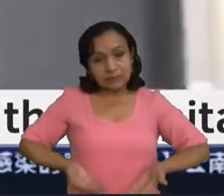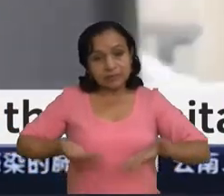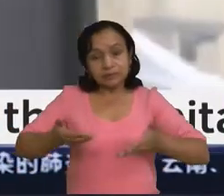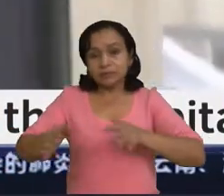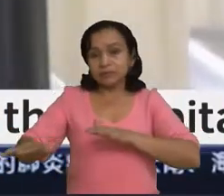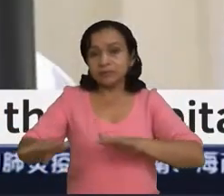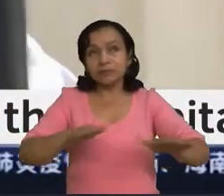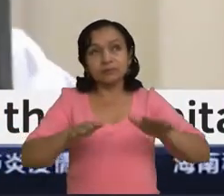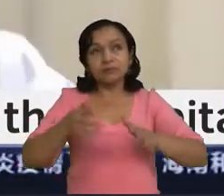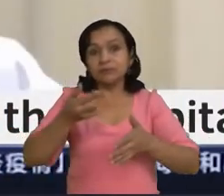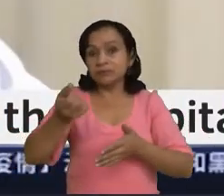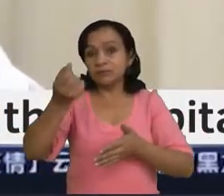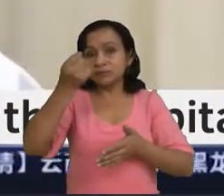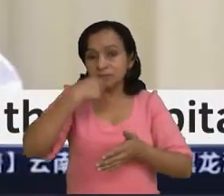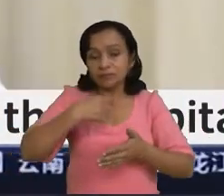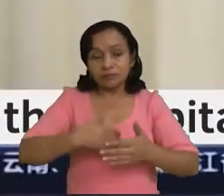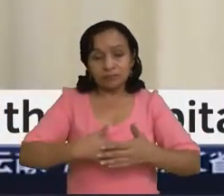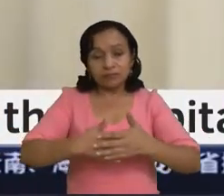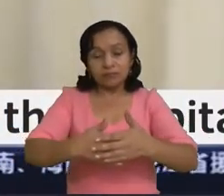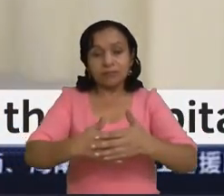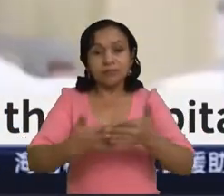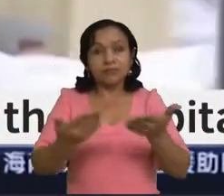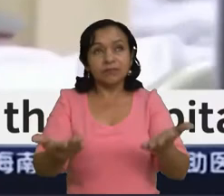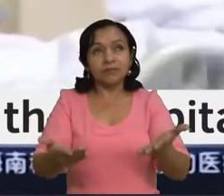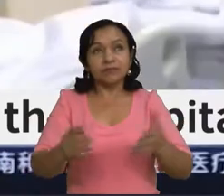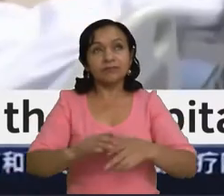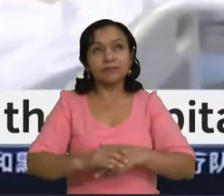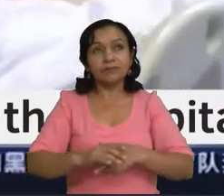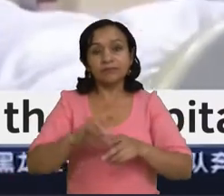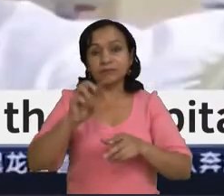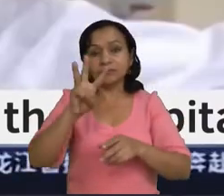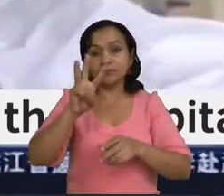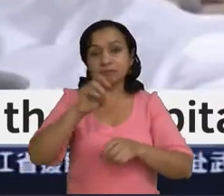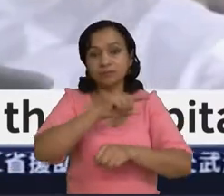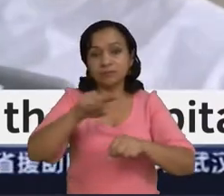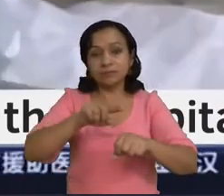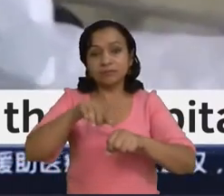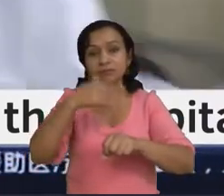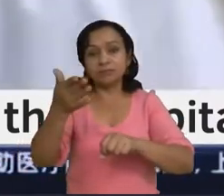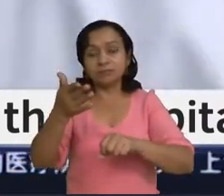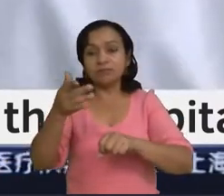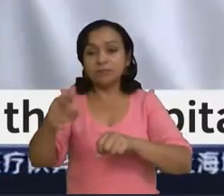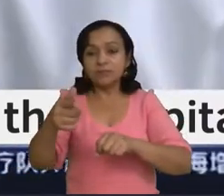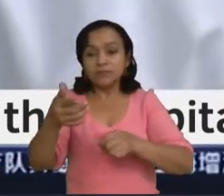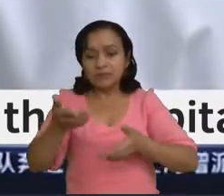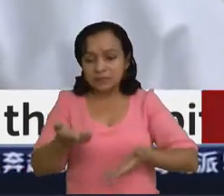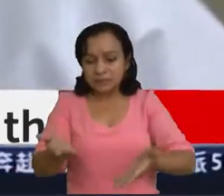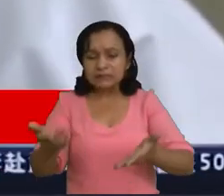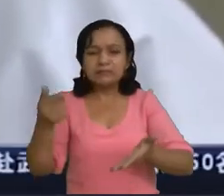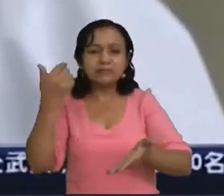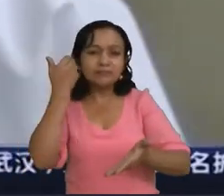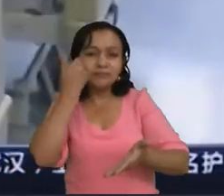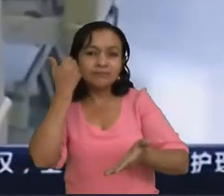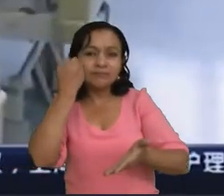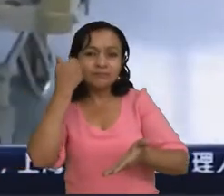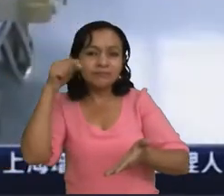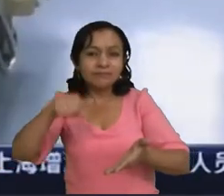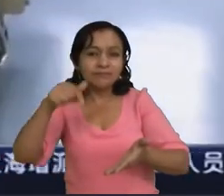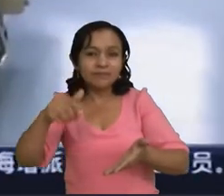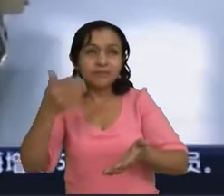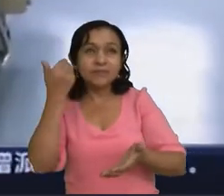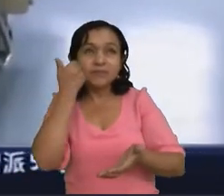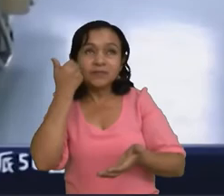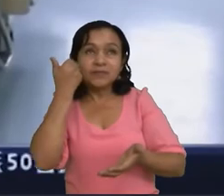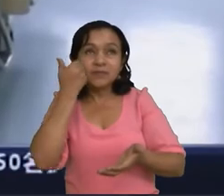recibir tratamiento por su estado de gravidez. 30 horas después, su bebé fue confirmado como portador del virus.